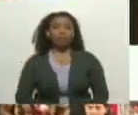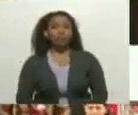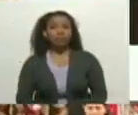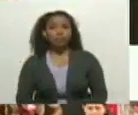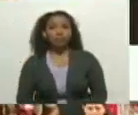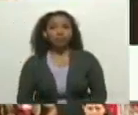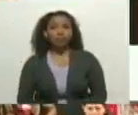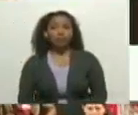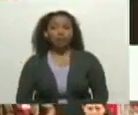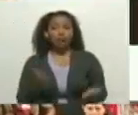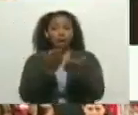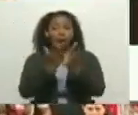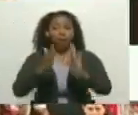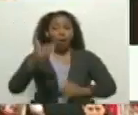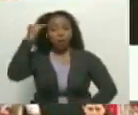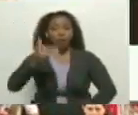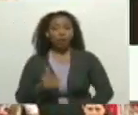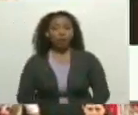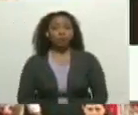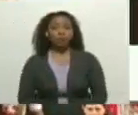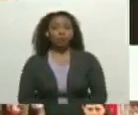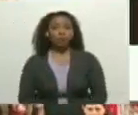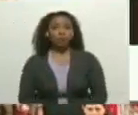Academia Militar.